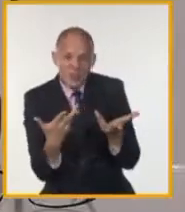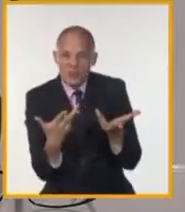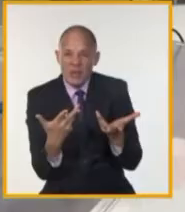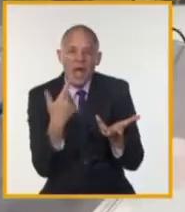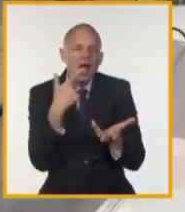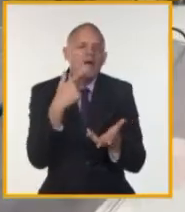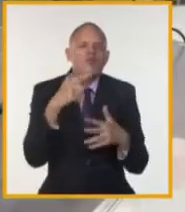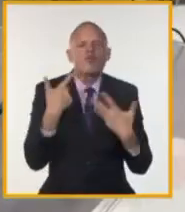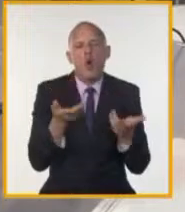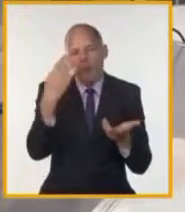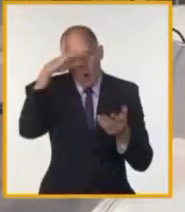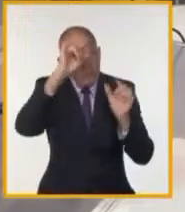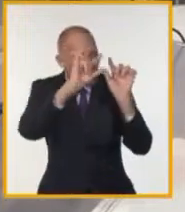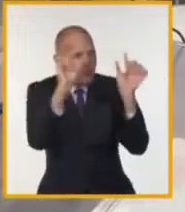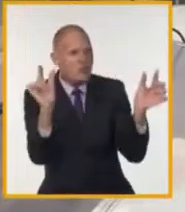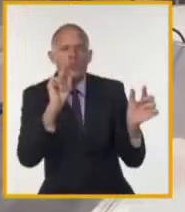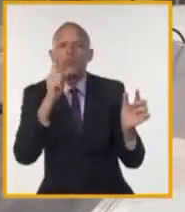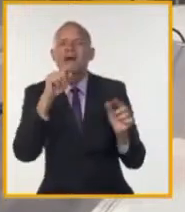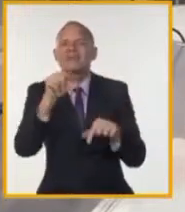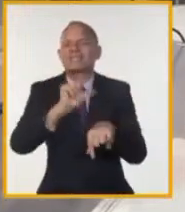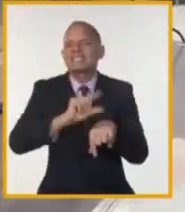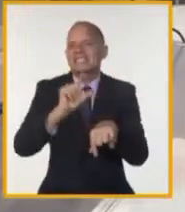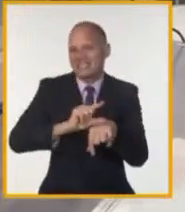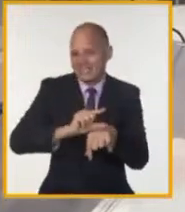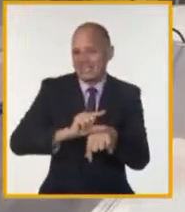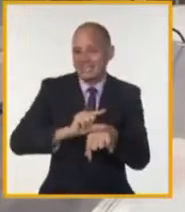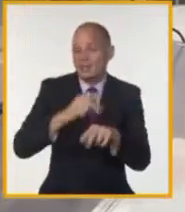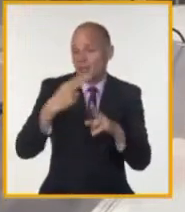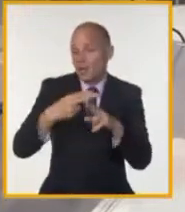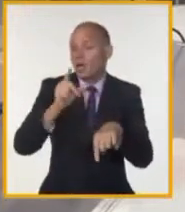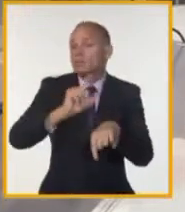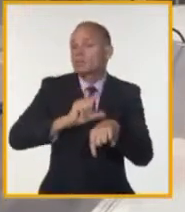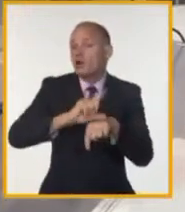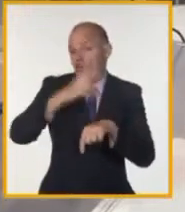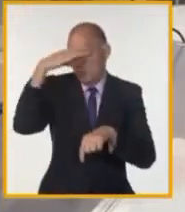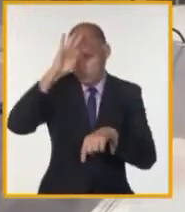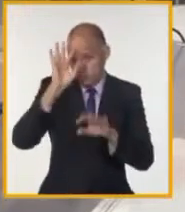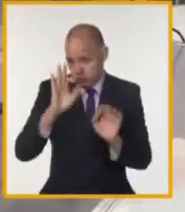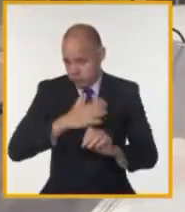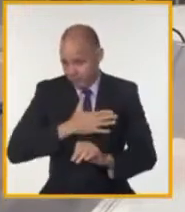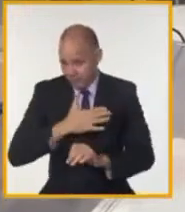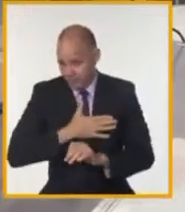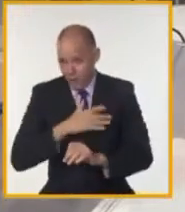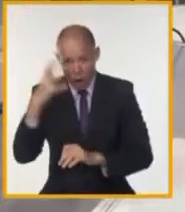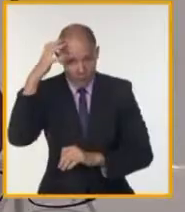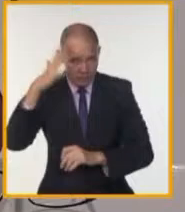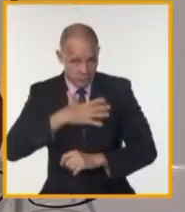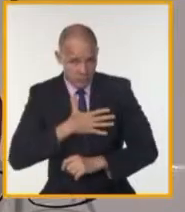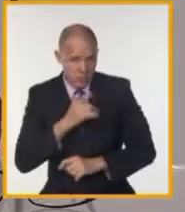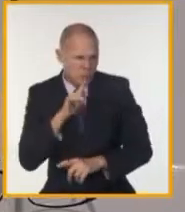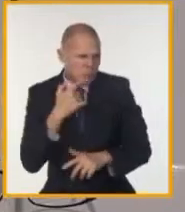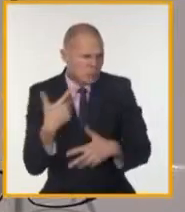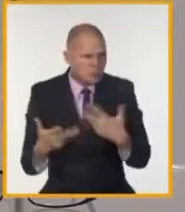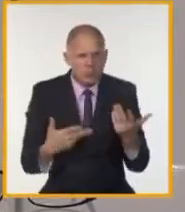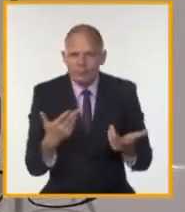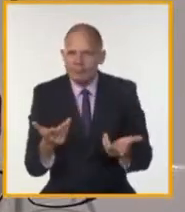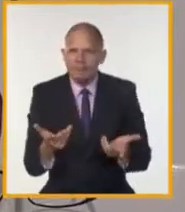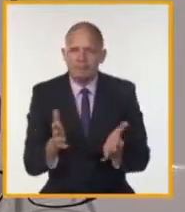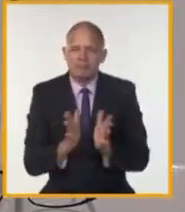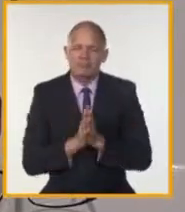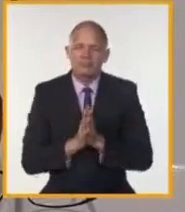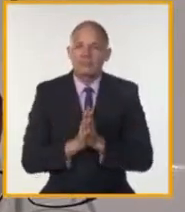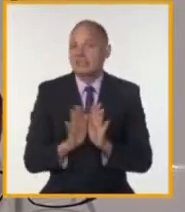Cuba hoy, cómo ha sido la integración y cuáles son esos servicios principales que está brindando a la población. Bueno, reiterar las buenas tardes, Randy, a todos